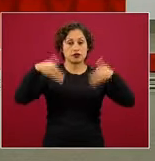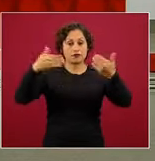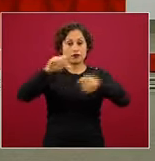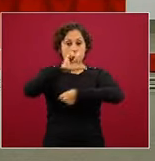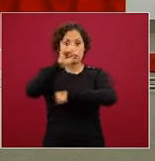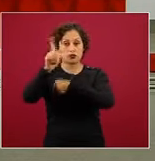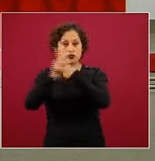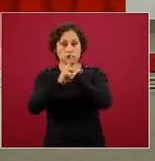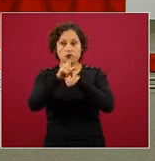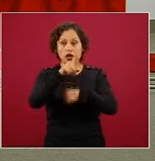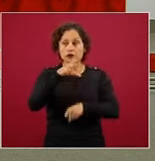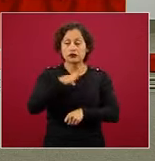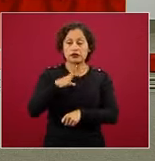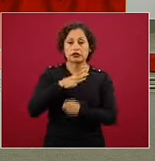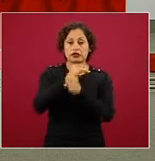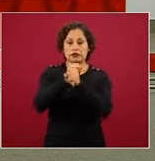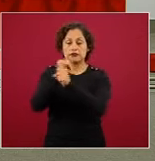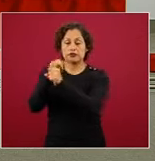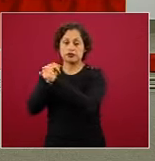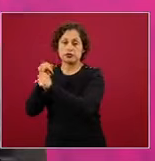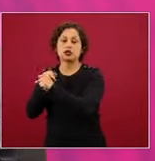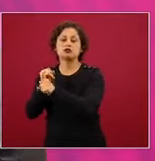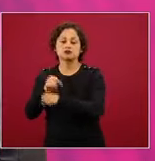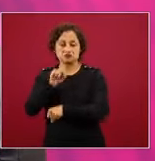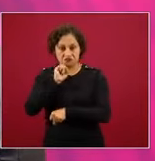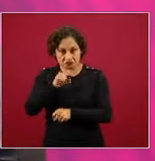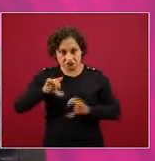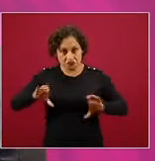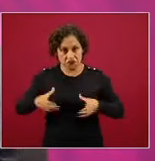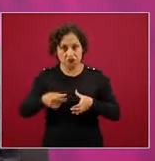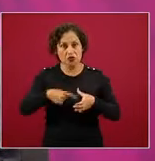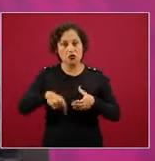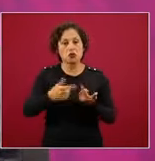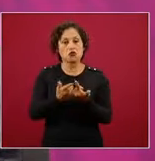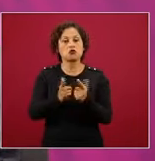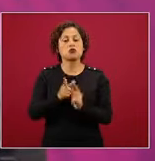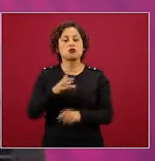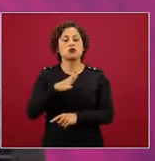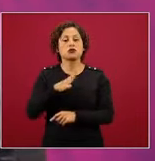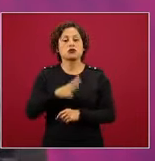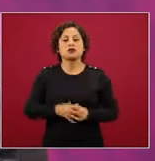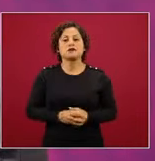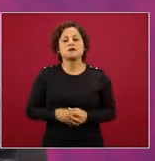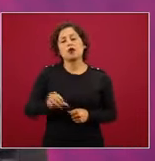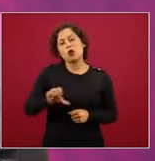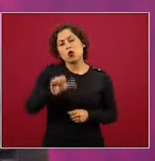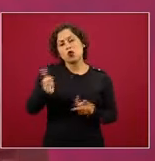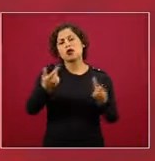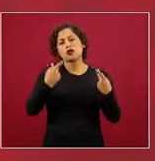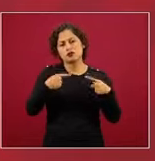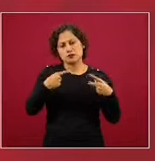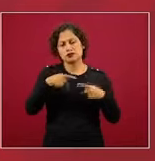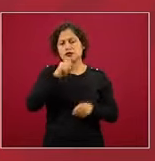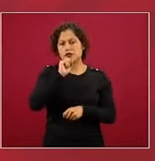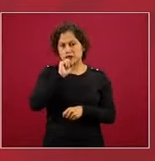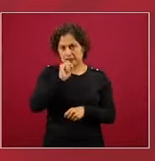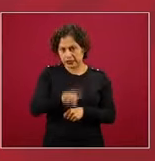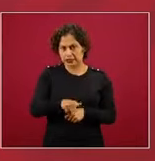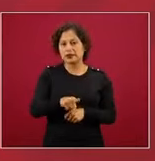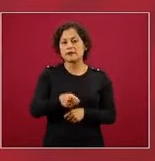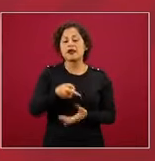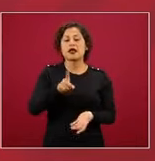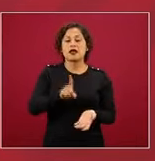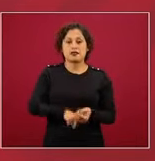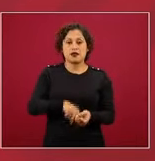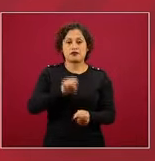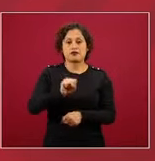y desarrollo con la vacuna, y otros actores importantes, lógicamente, de la misma Secretaría de Salud. Esto